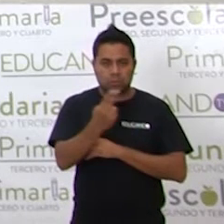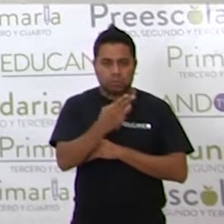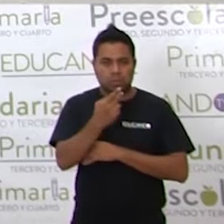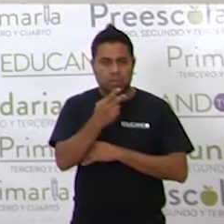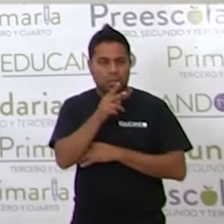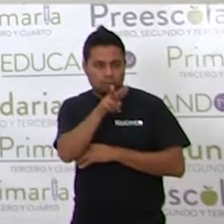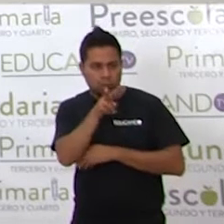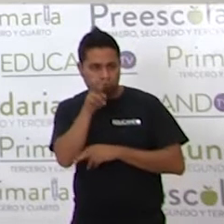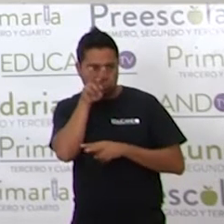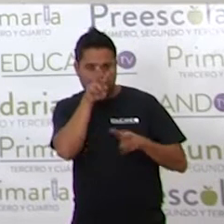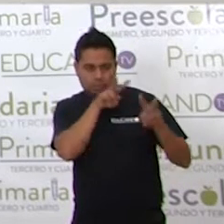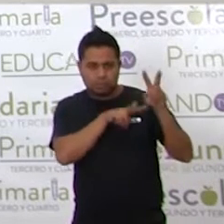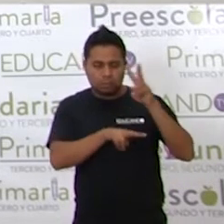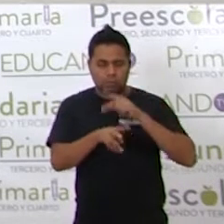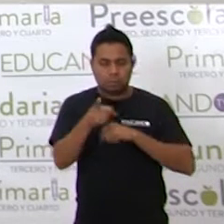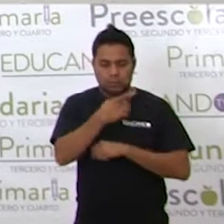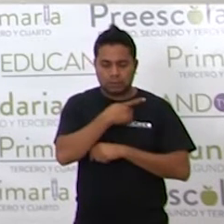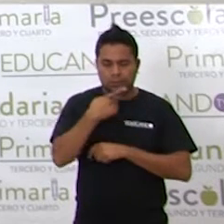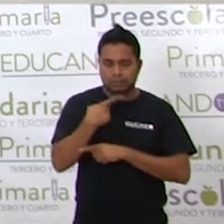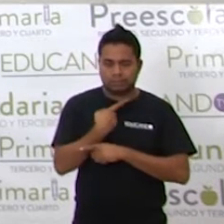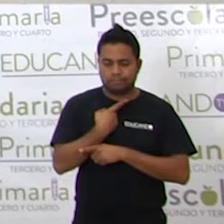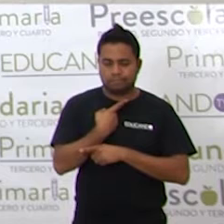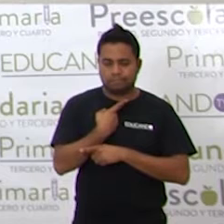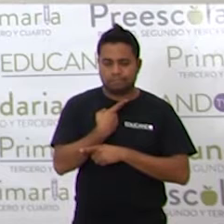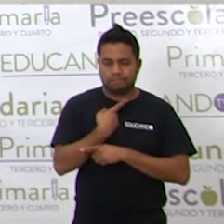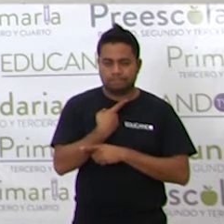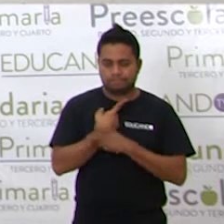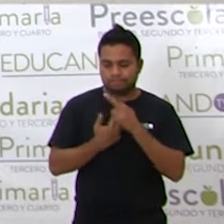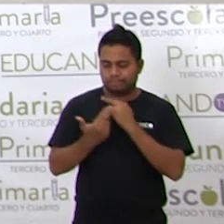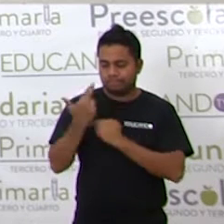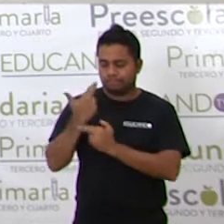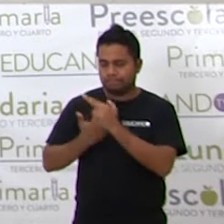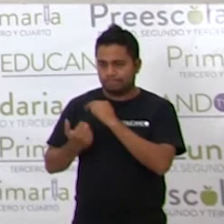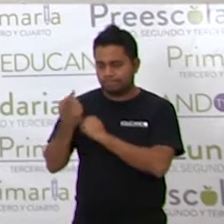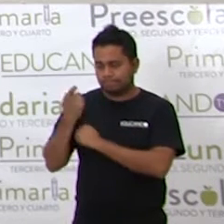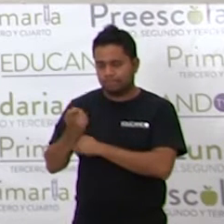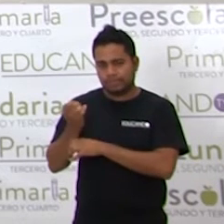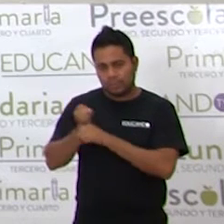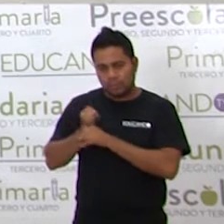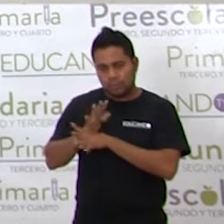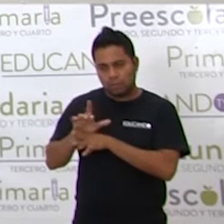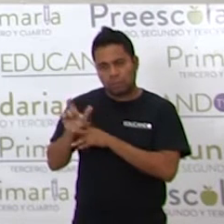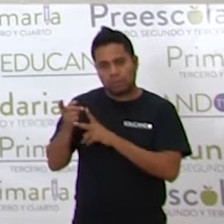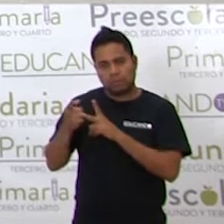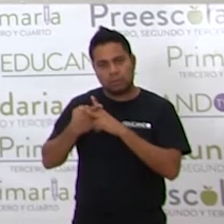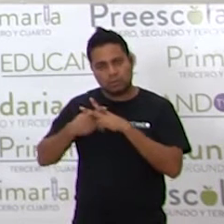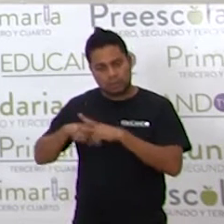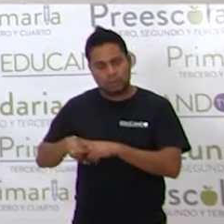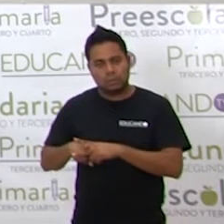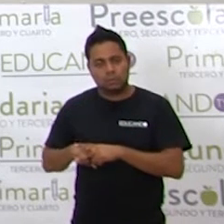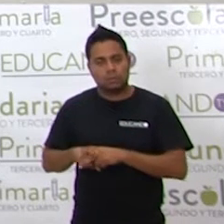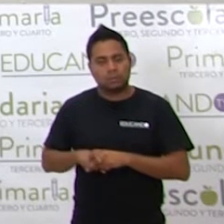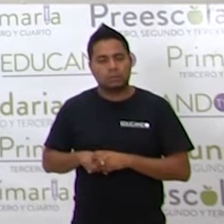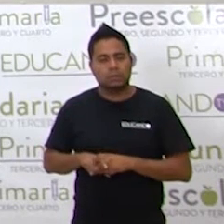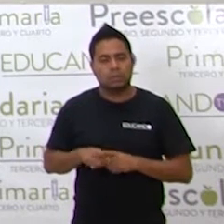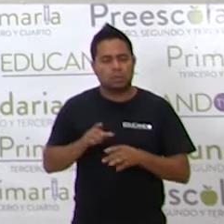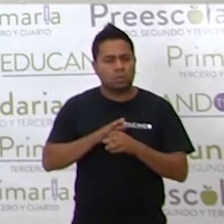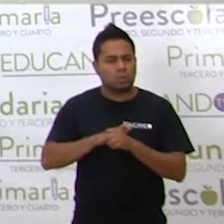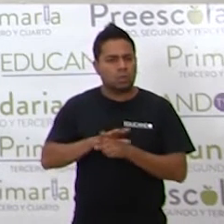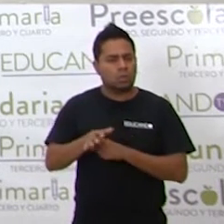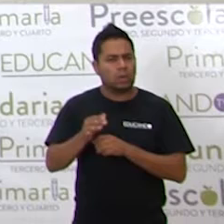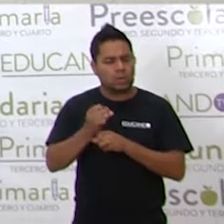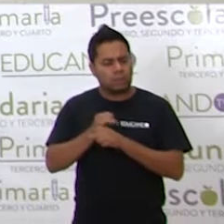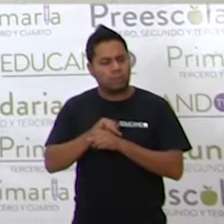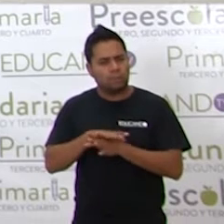observador, tenemos que regresar a nuestra información inicial. ¿Cuál es nuestra información